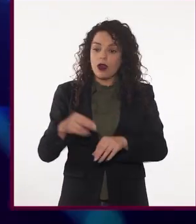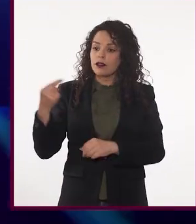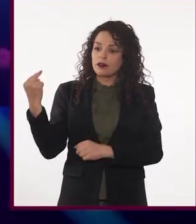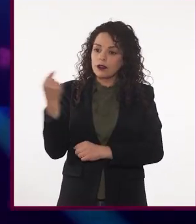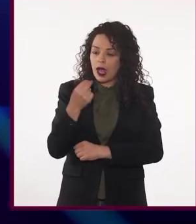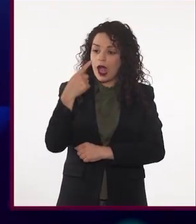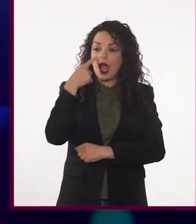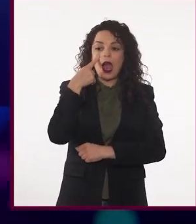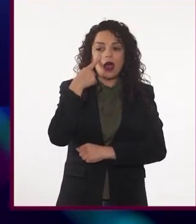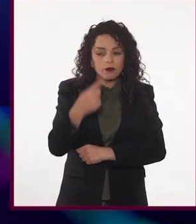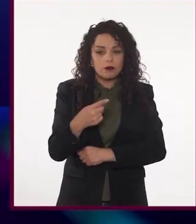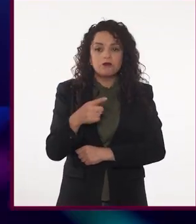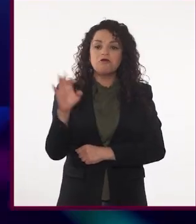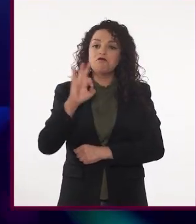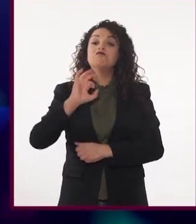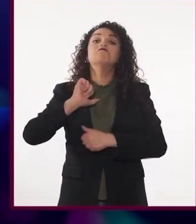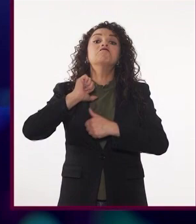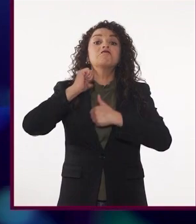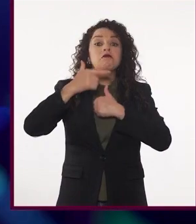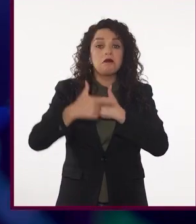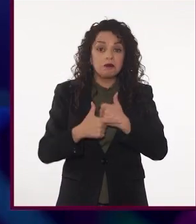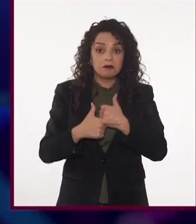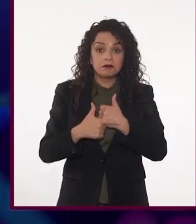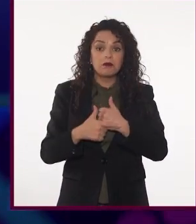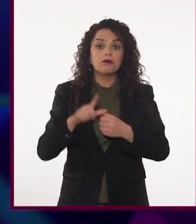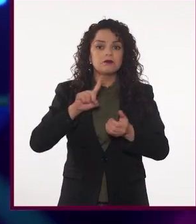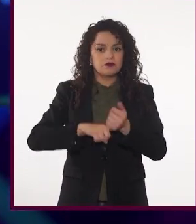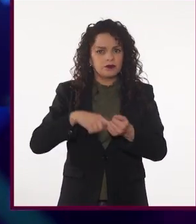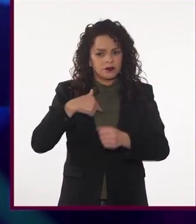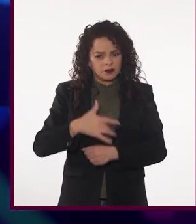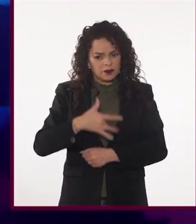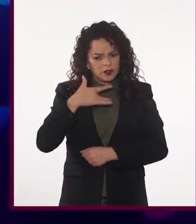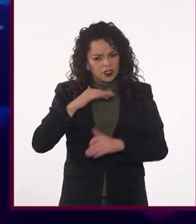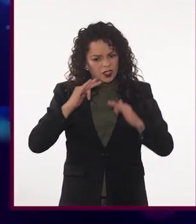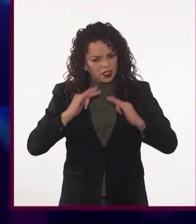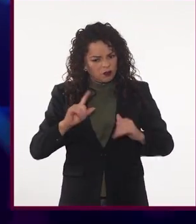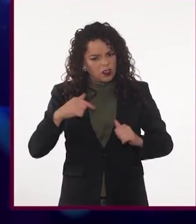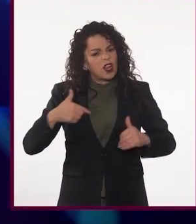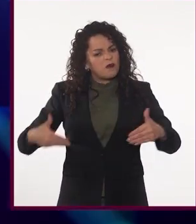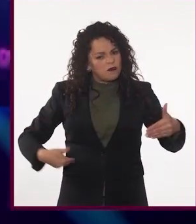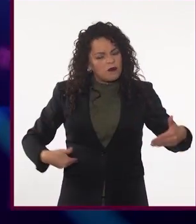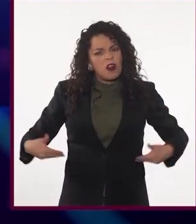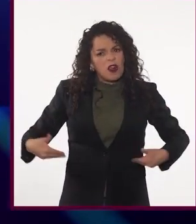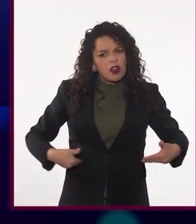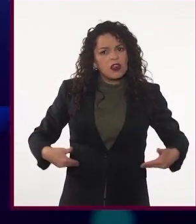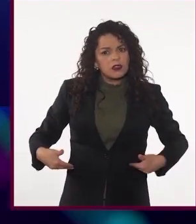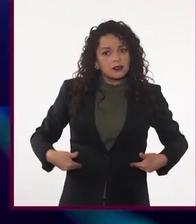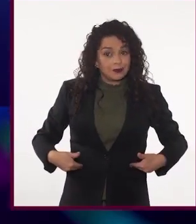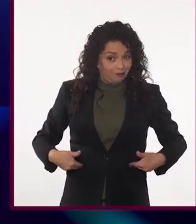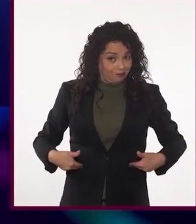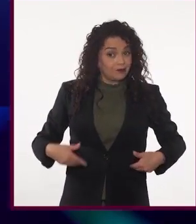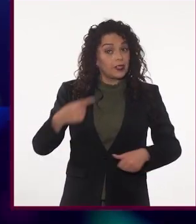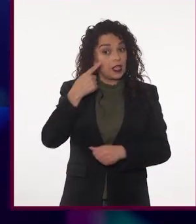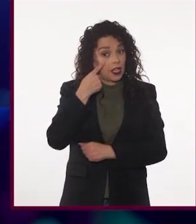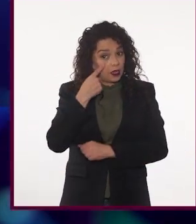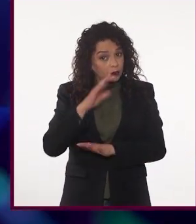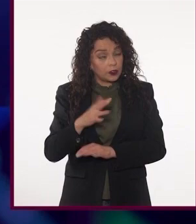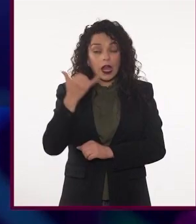identificar situaciones que les estén generando incomodidad, ¿no? Y sobre todo